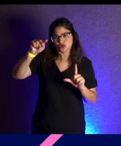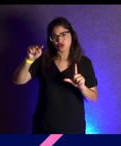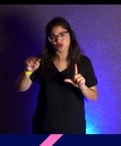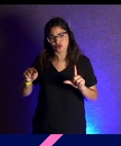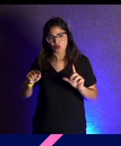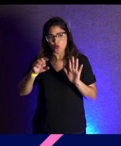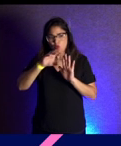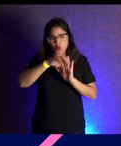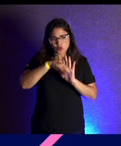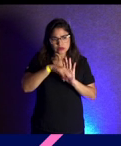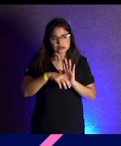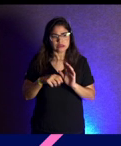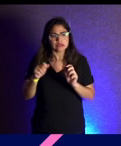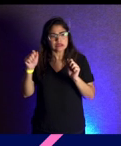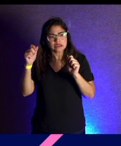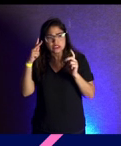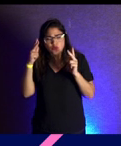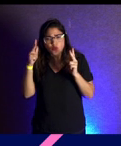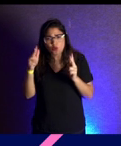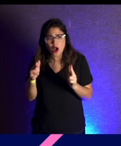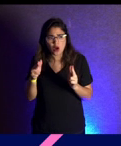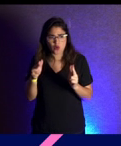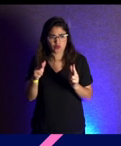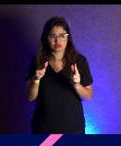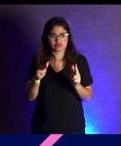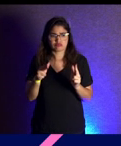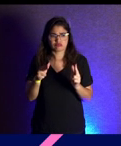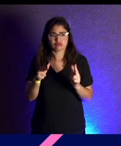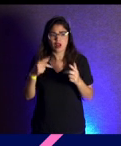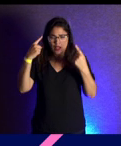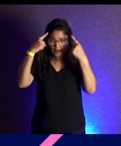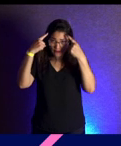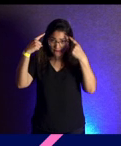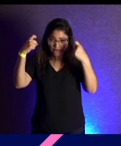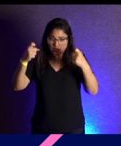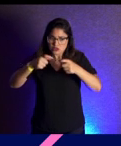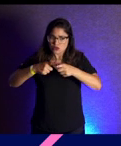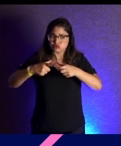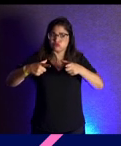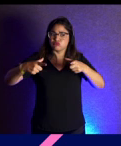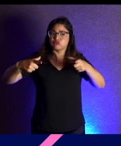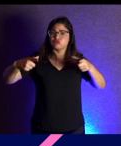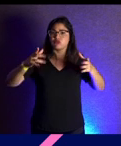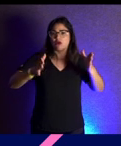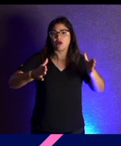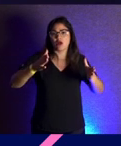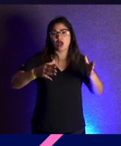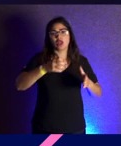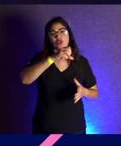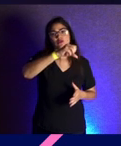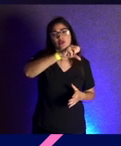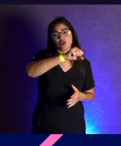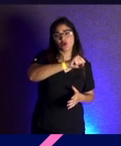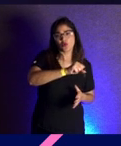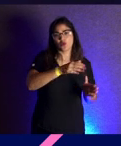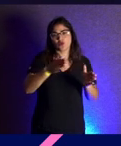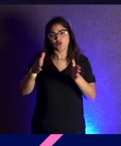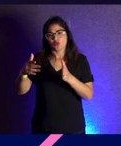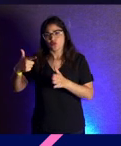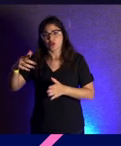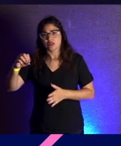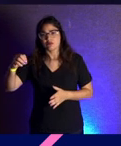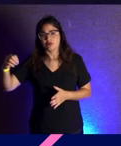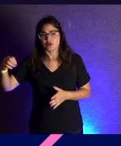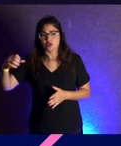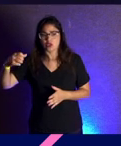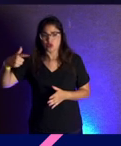la violencia en el pico es de 98 más o menos de 2002. ¿Okay? Y podemos ver que hay